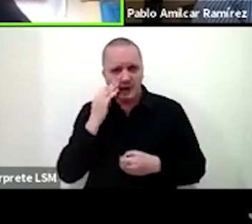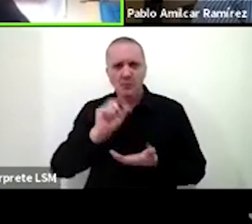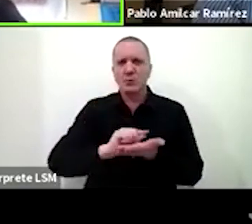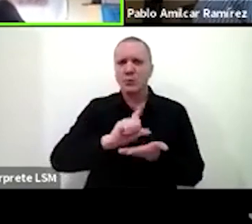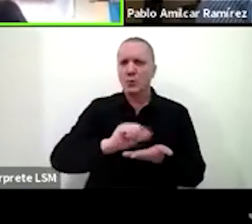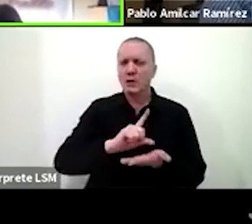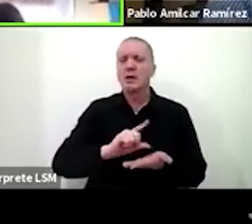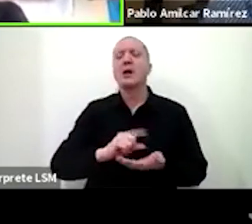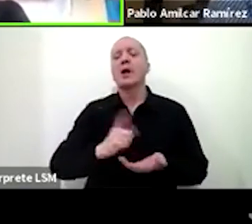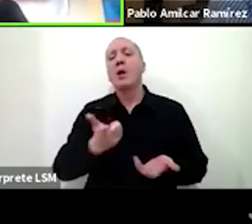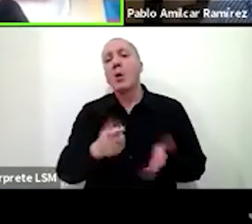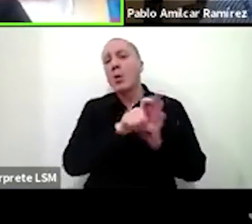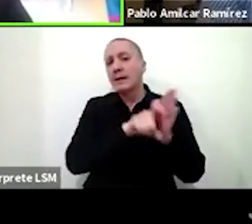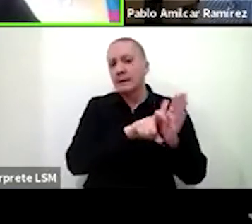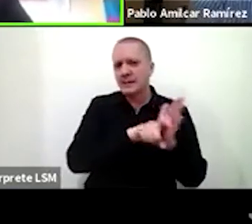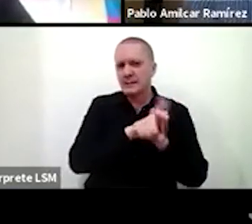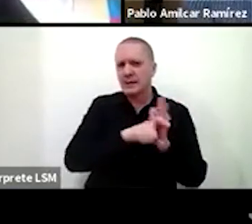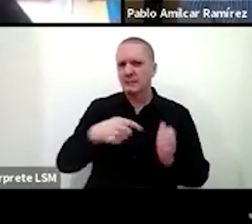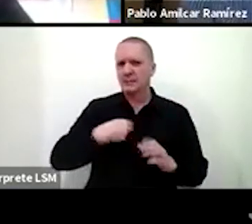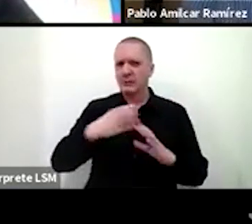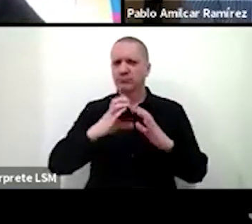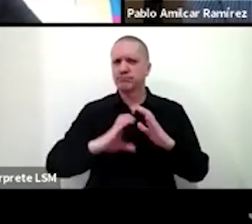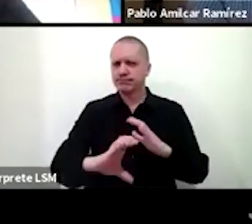Estrella. Ya les puse abajo